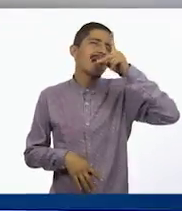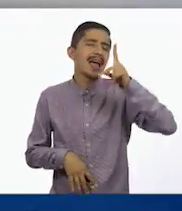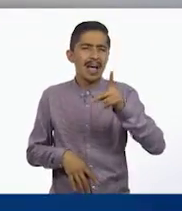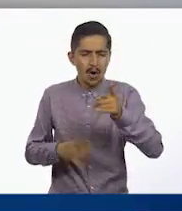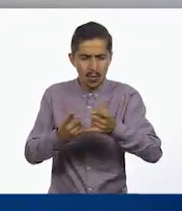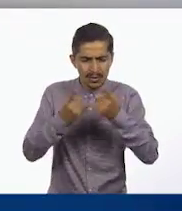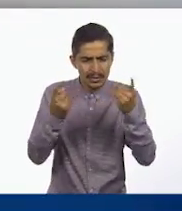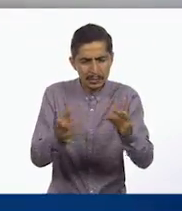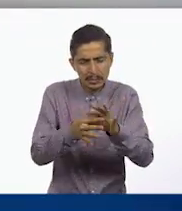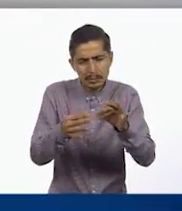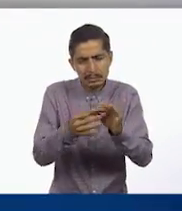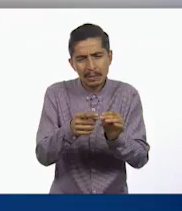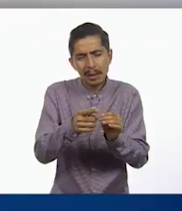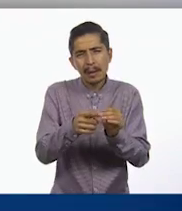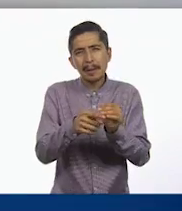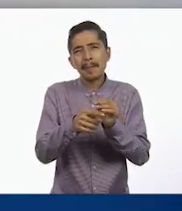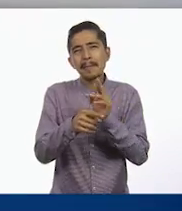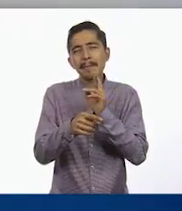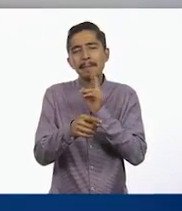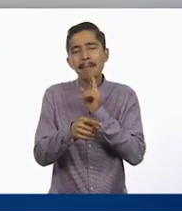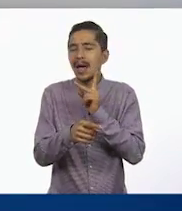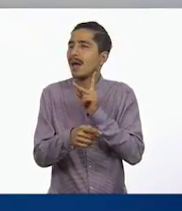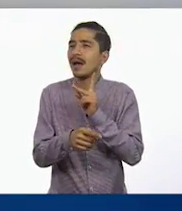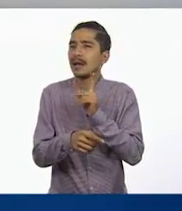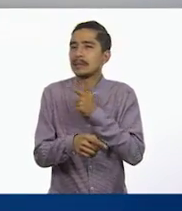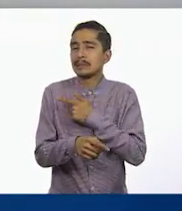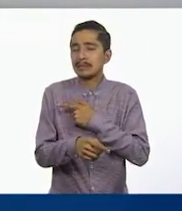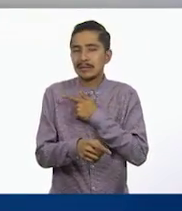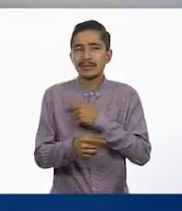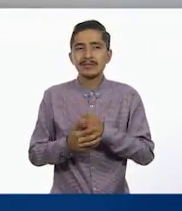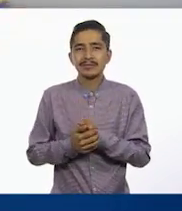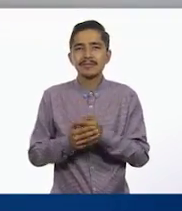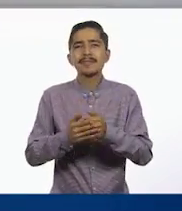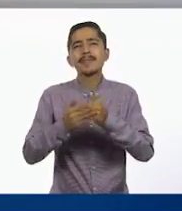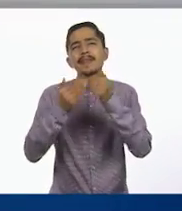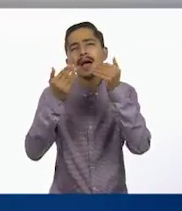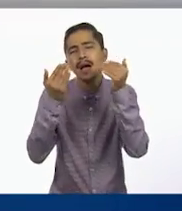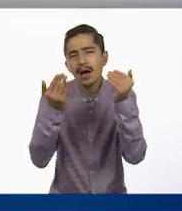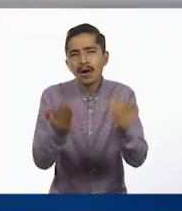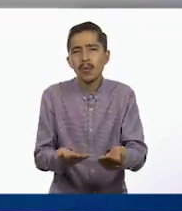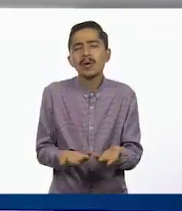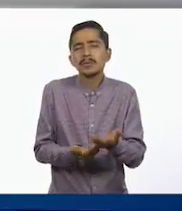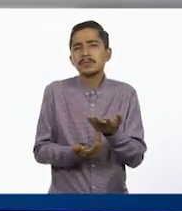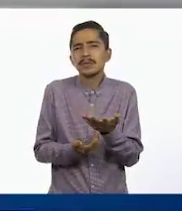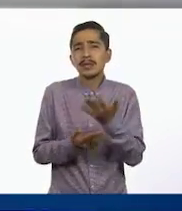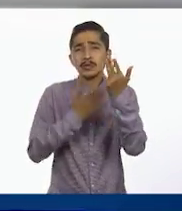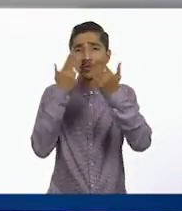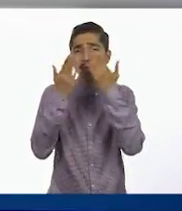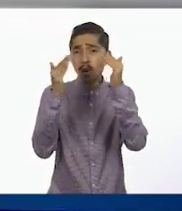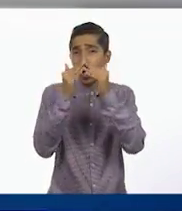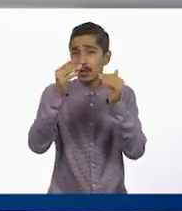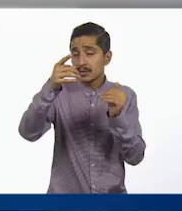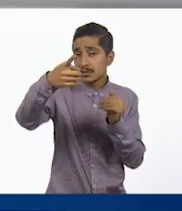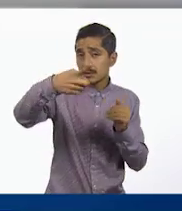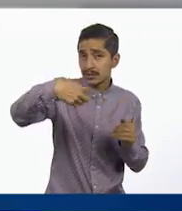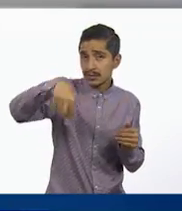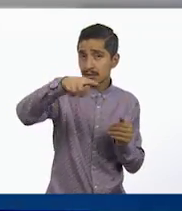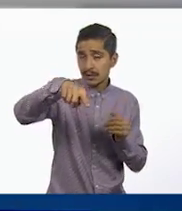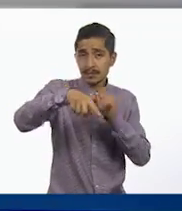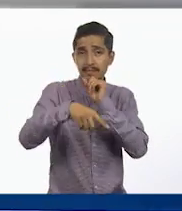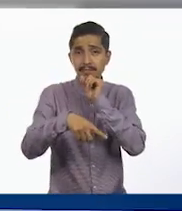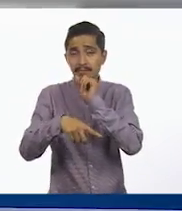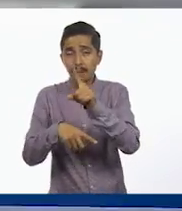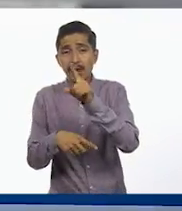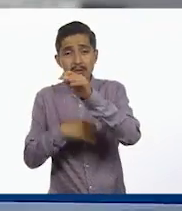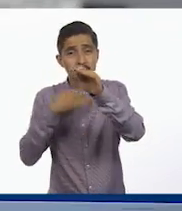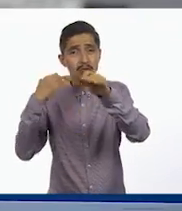mi vida. ¡Ay! Ahora sí, por favor, a todos los estudiantes en casa y todos los que